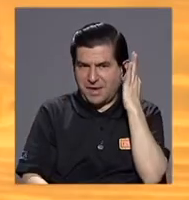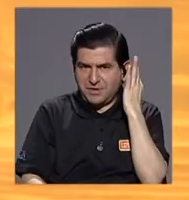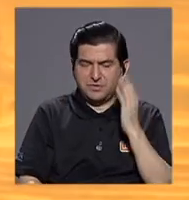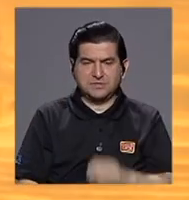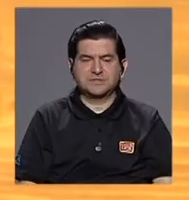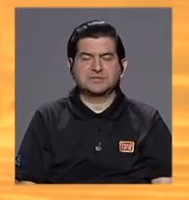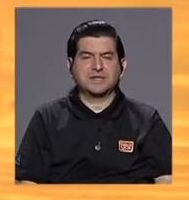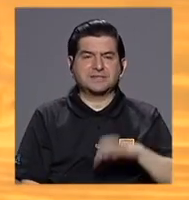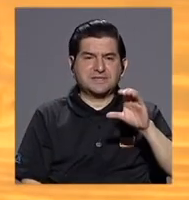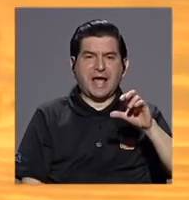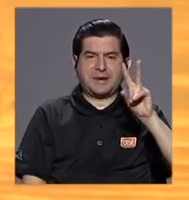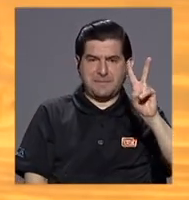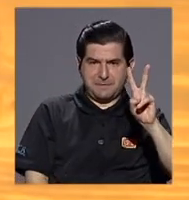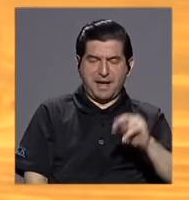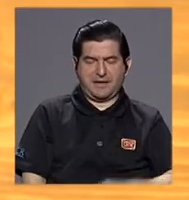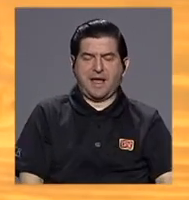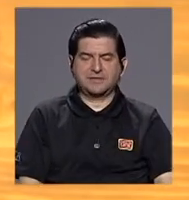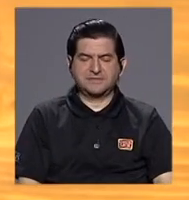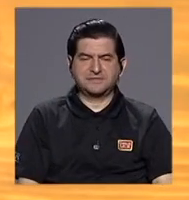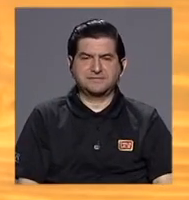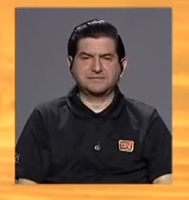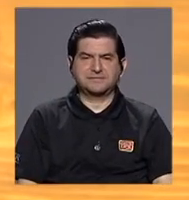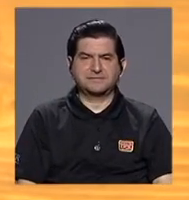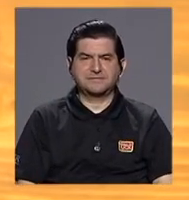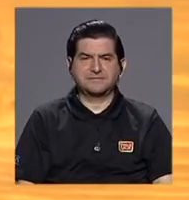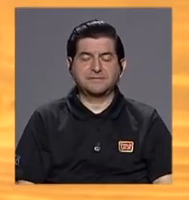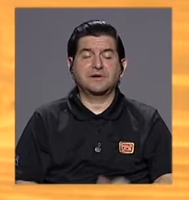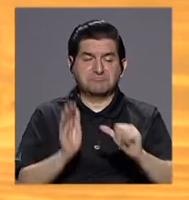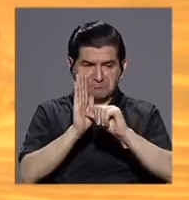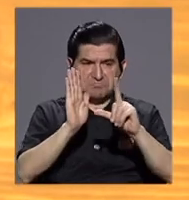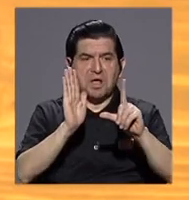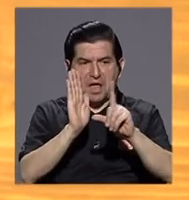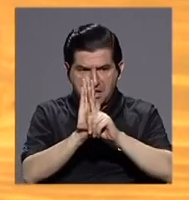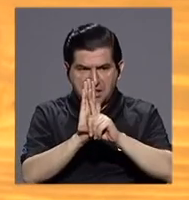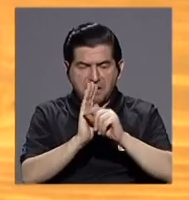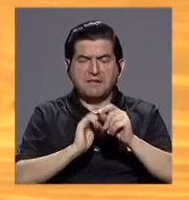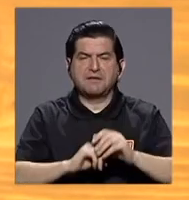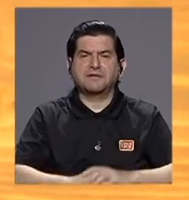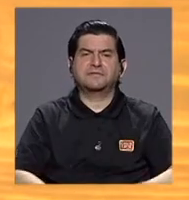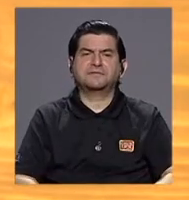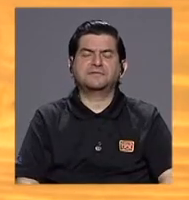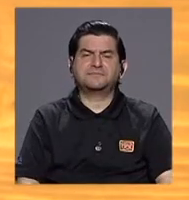Uh-huh. Carmen Vargas en la Asamblea Legislativa,